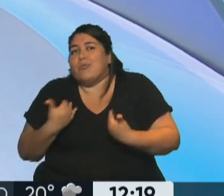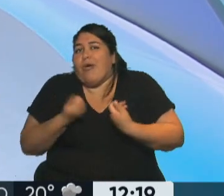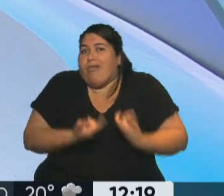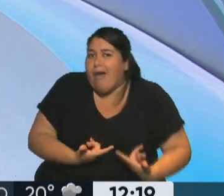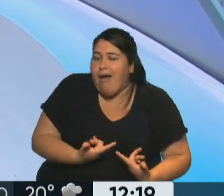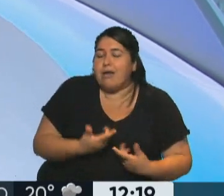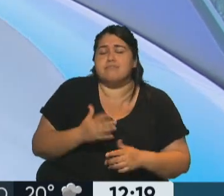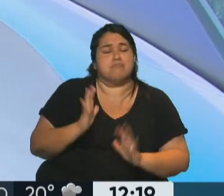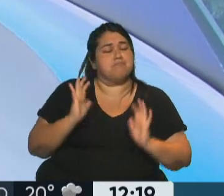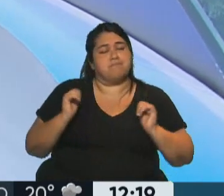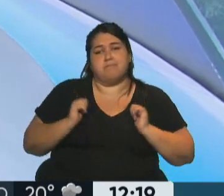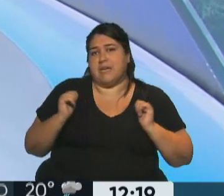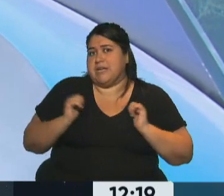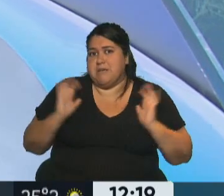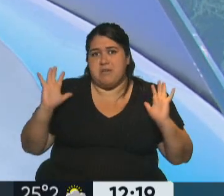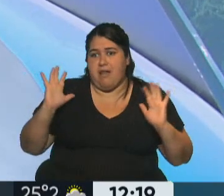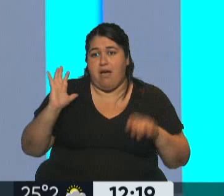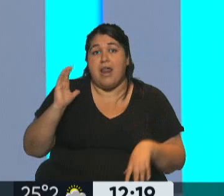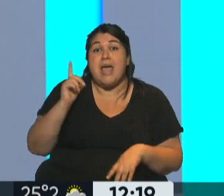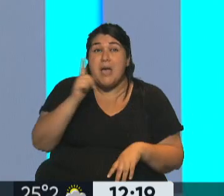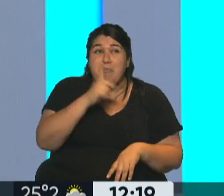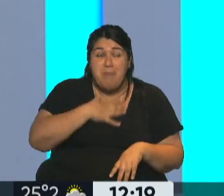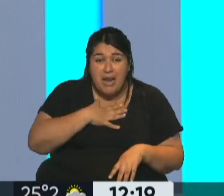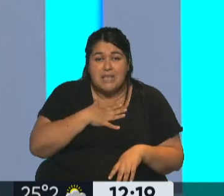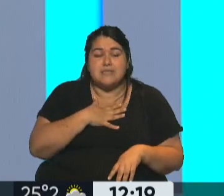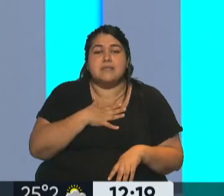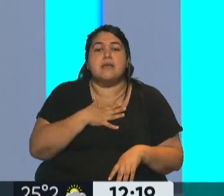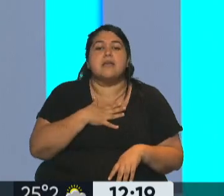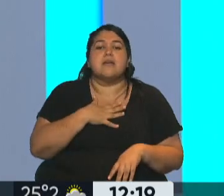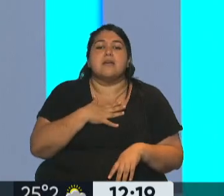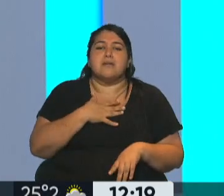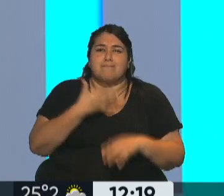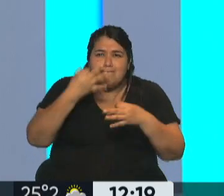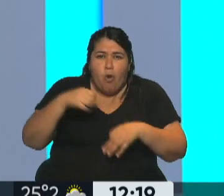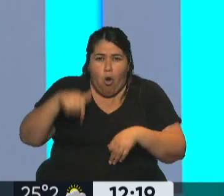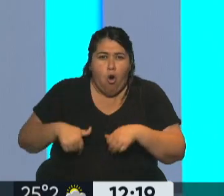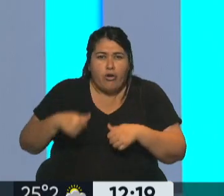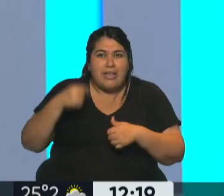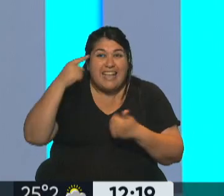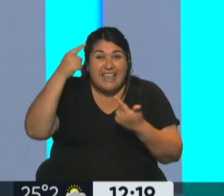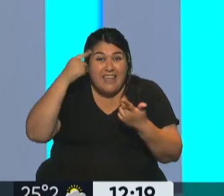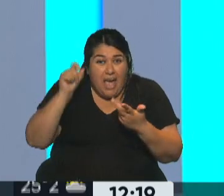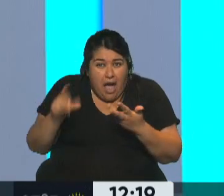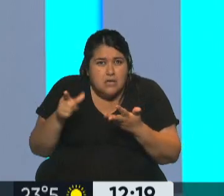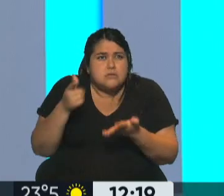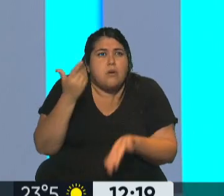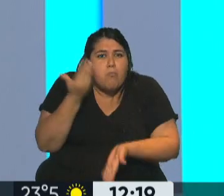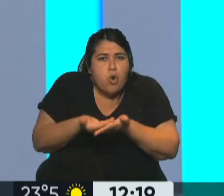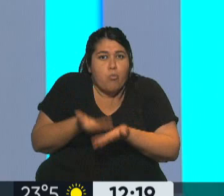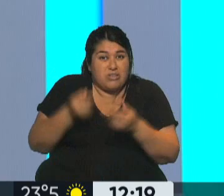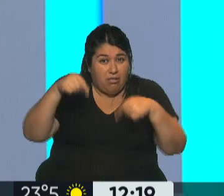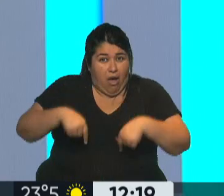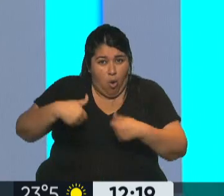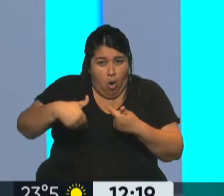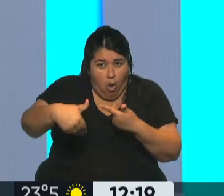una expectativa, por supuesto. Lo que me parece es que si los propios términos que hoy plantea, que eso no quiere decir que luego los vaya cambiando, porque algo